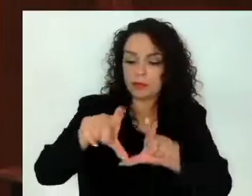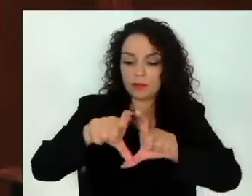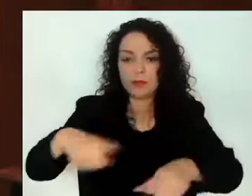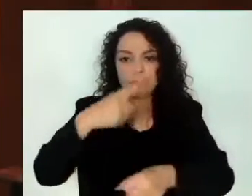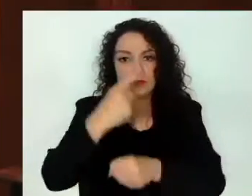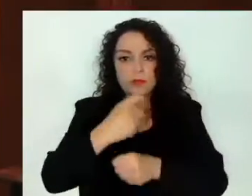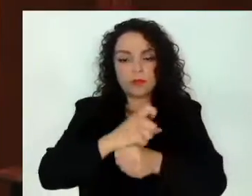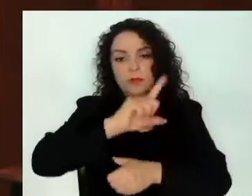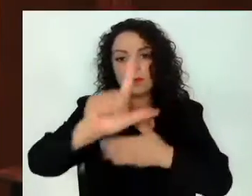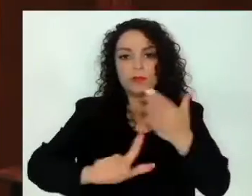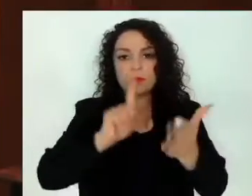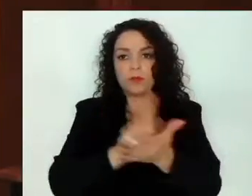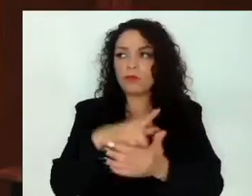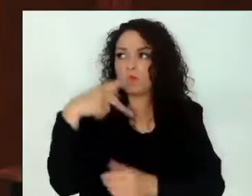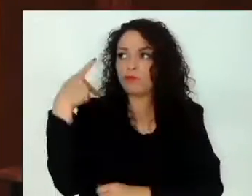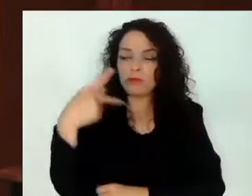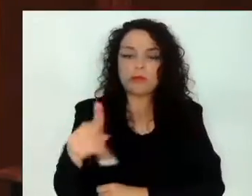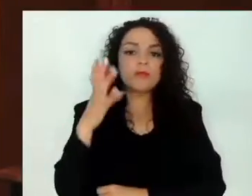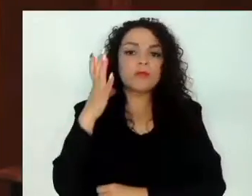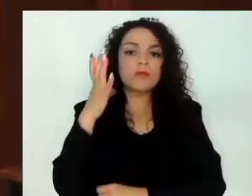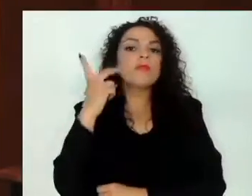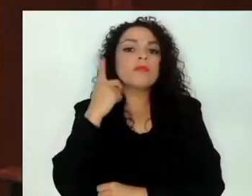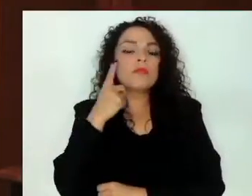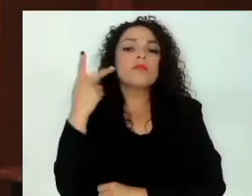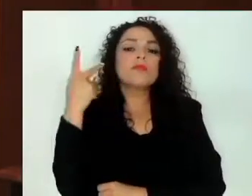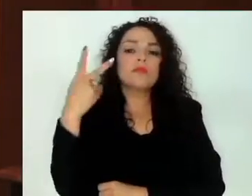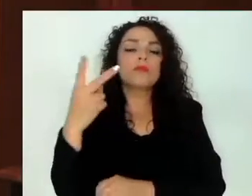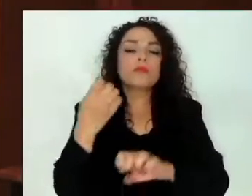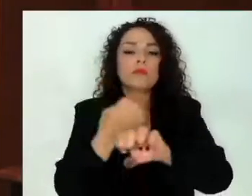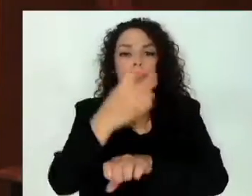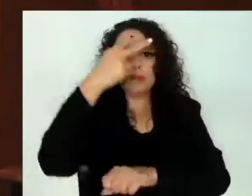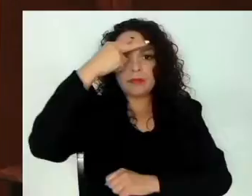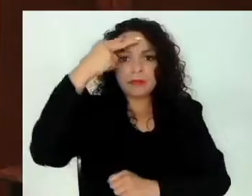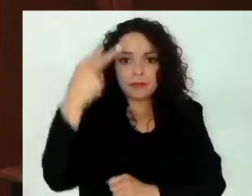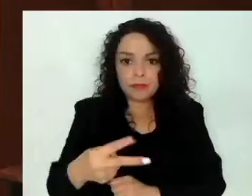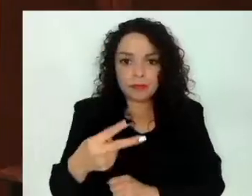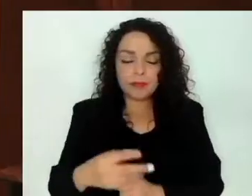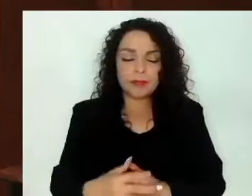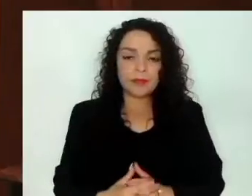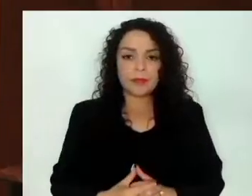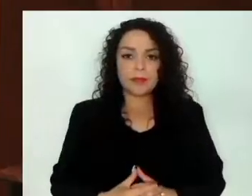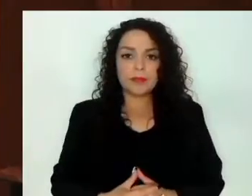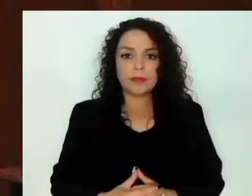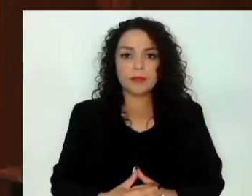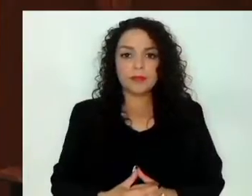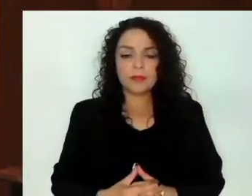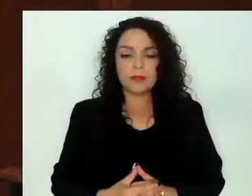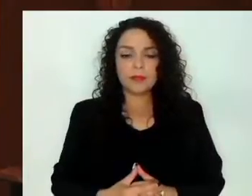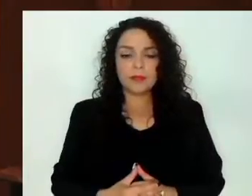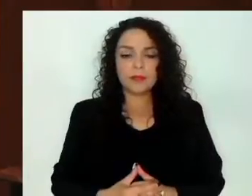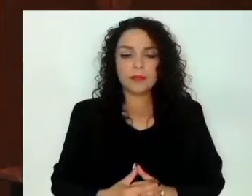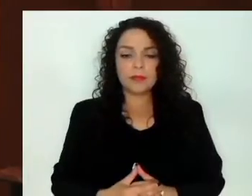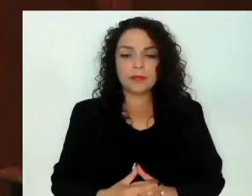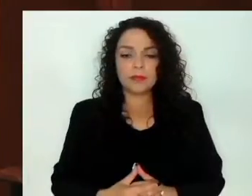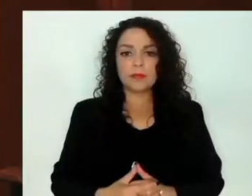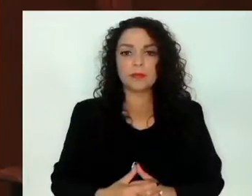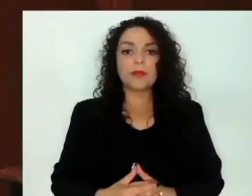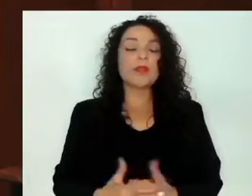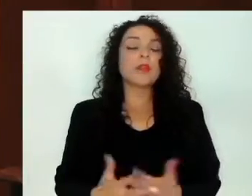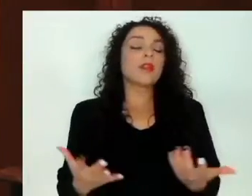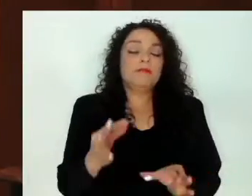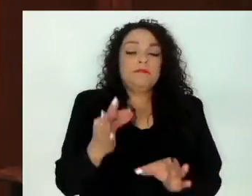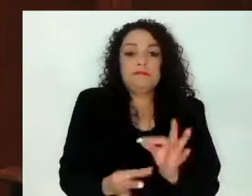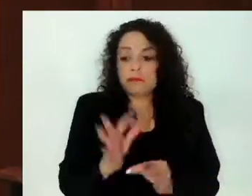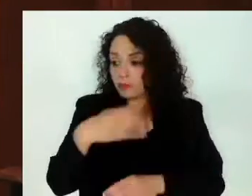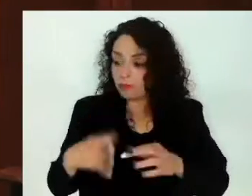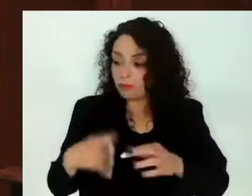Ley Orgánica del Poder Legislativo del Estado Libre y Soberano de México. En términos del estudio comentado, las